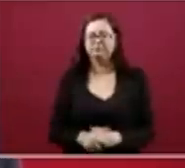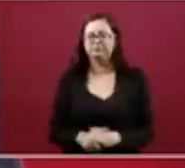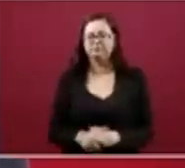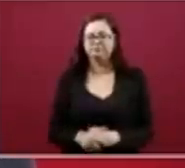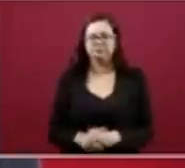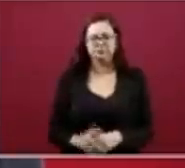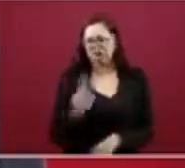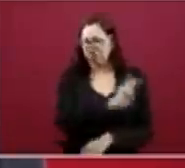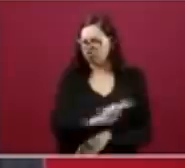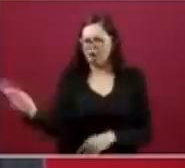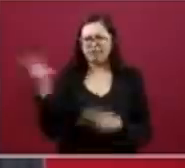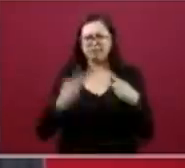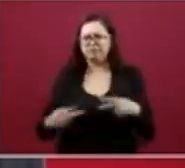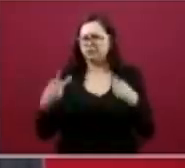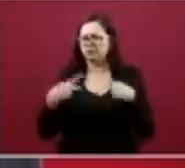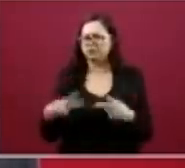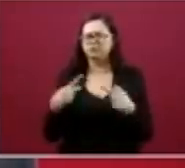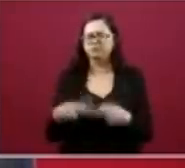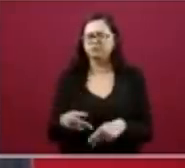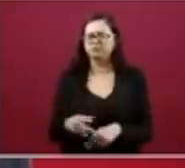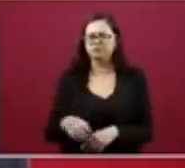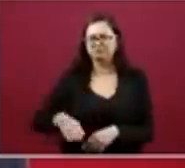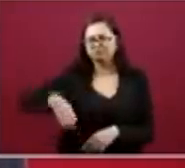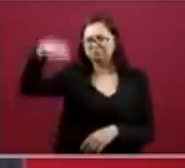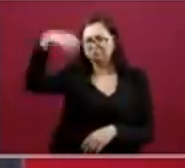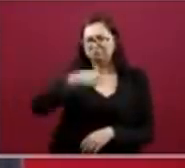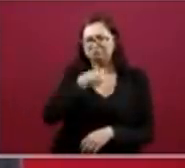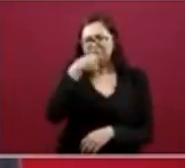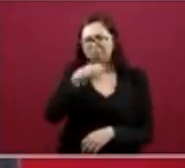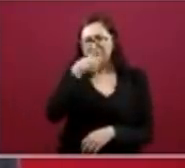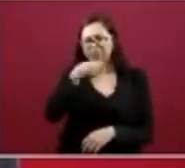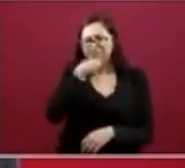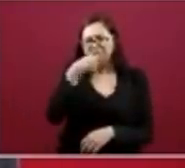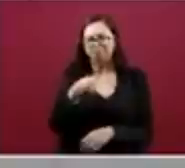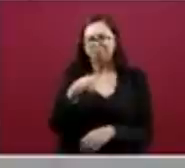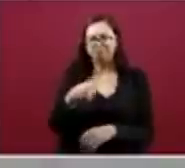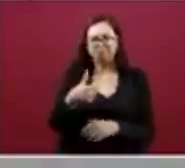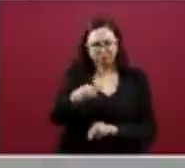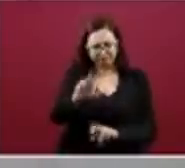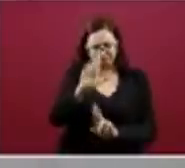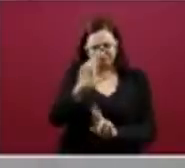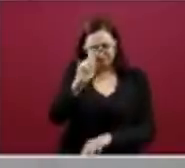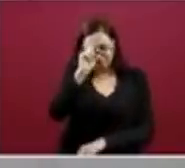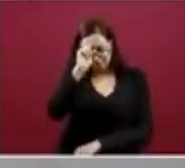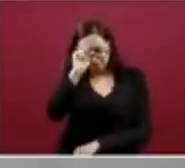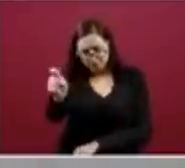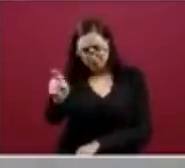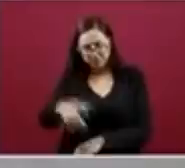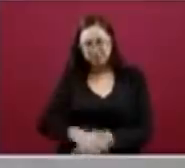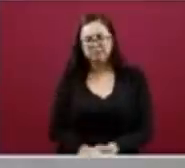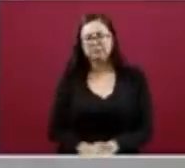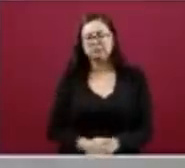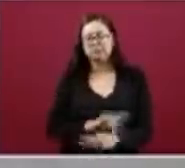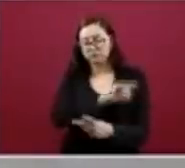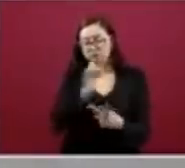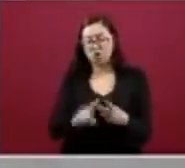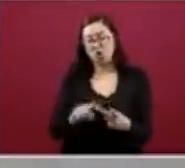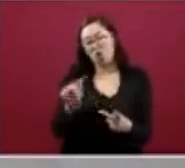a todos los ancianos respetables. Otra decisión